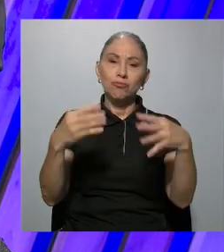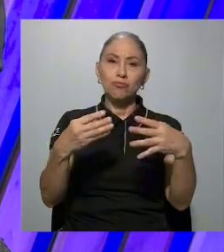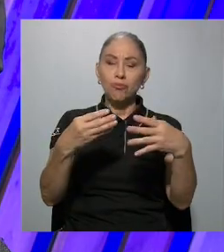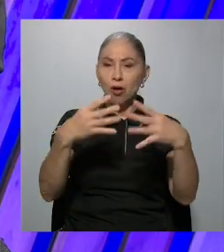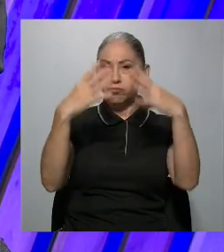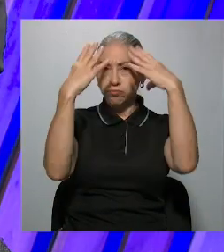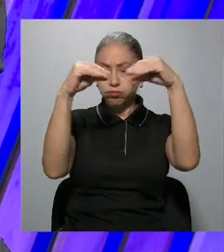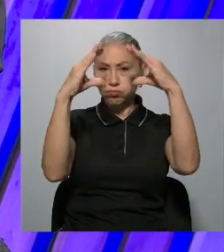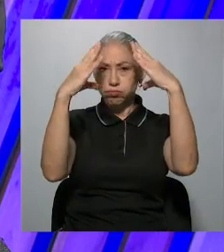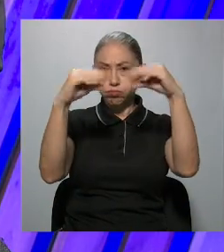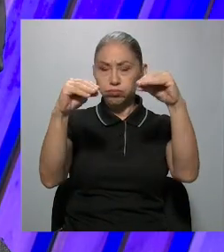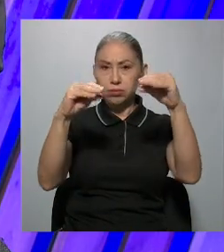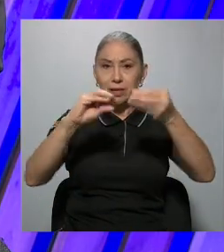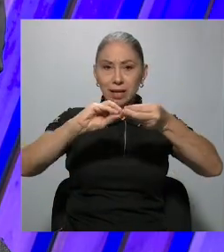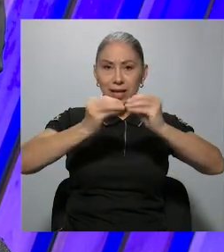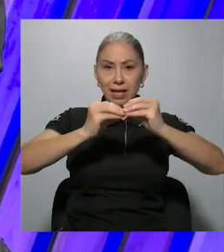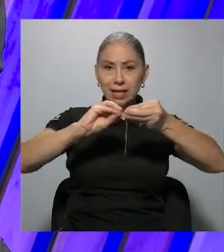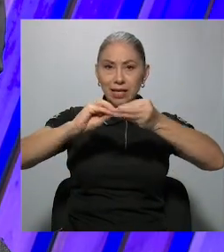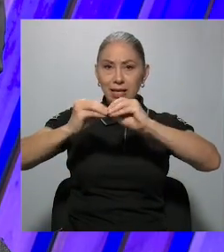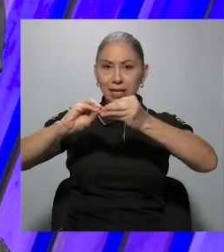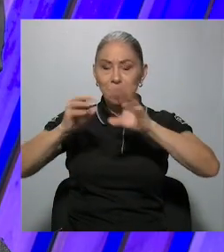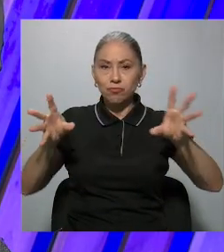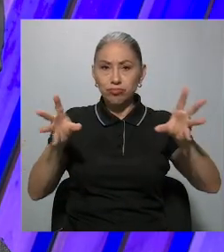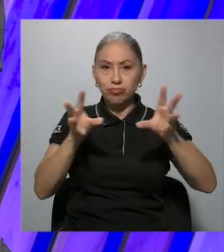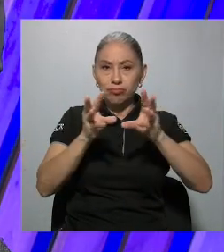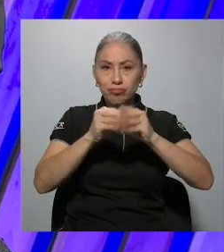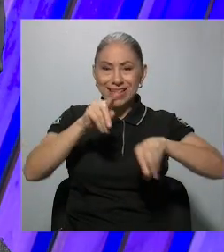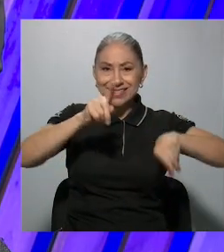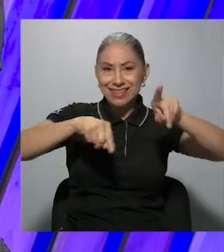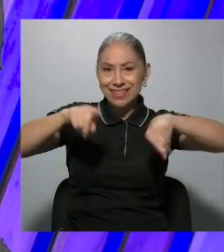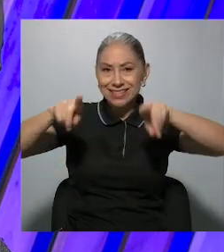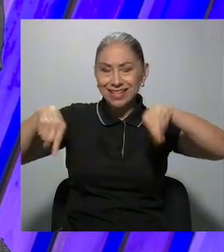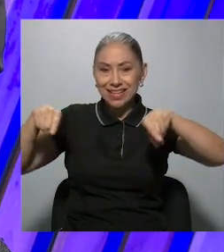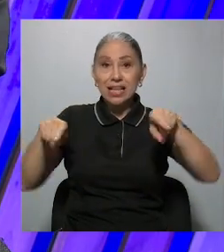acervo que es las estadísticas